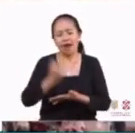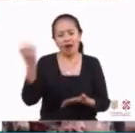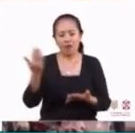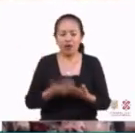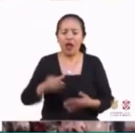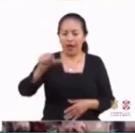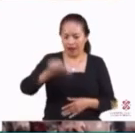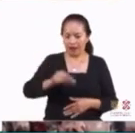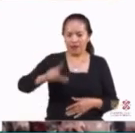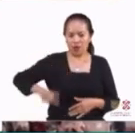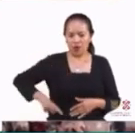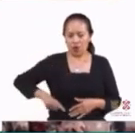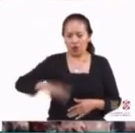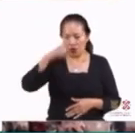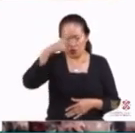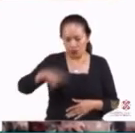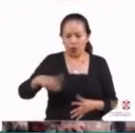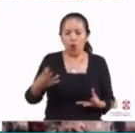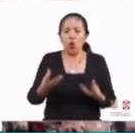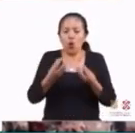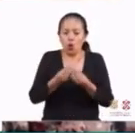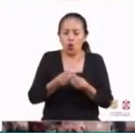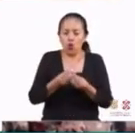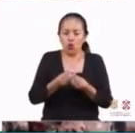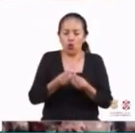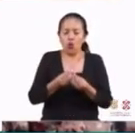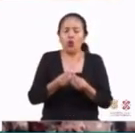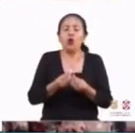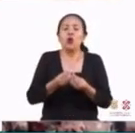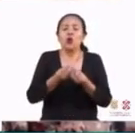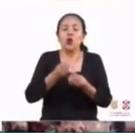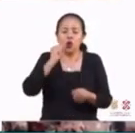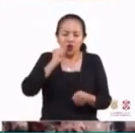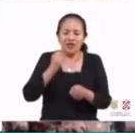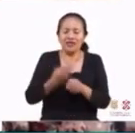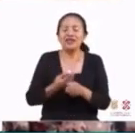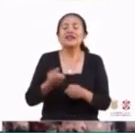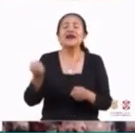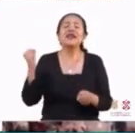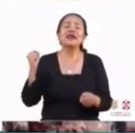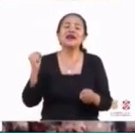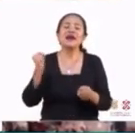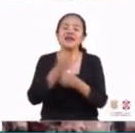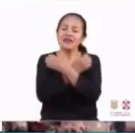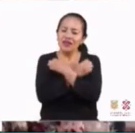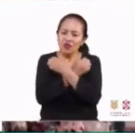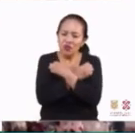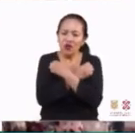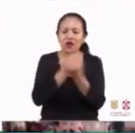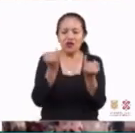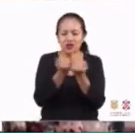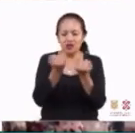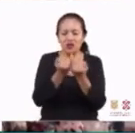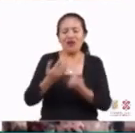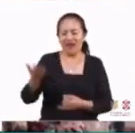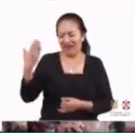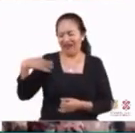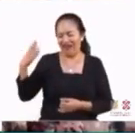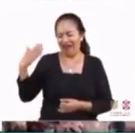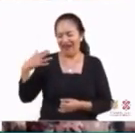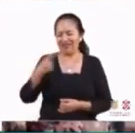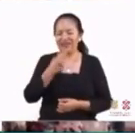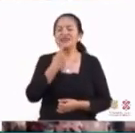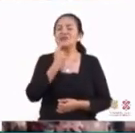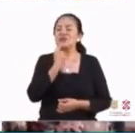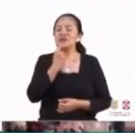de México, con la Secretaría de Educación en particular, en este programa que van a hacer en las escuelas que anunció el presidente en la mañanera,